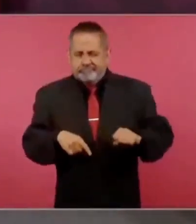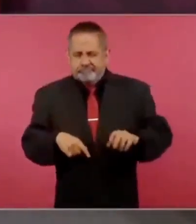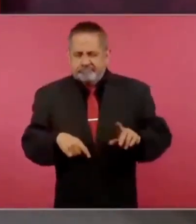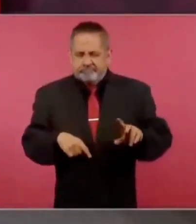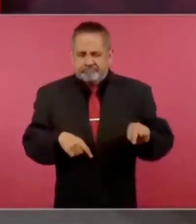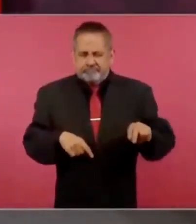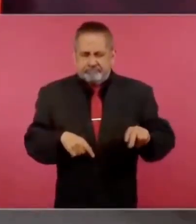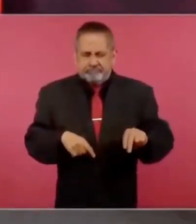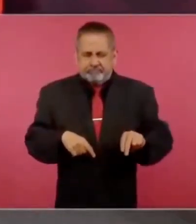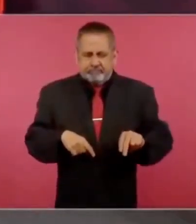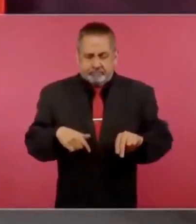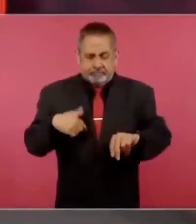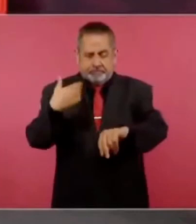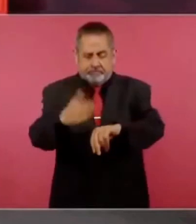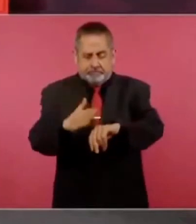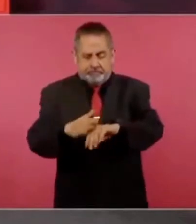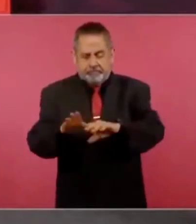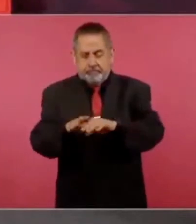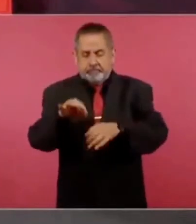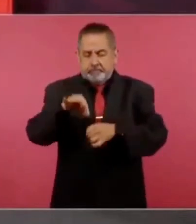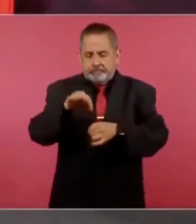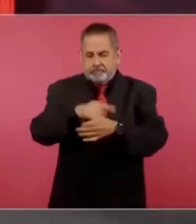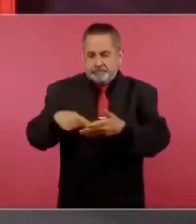Además, vienen las elecciones